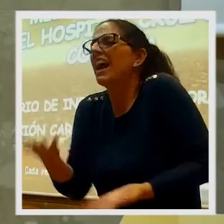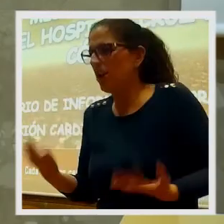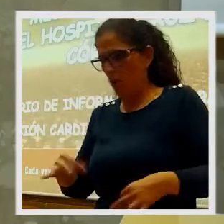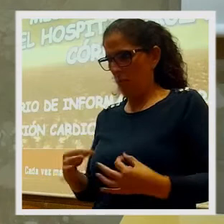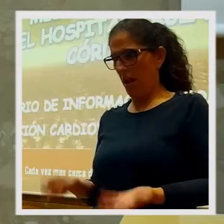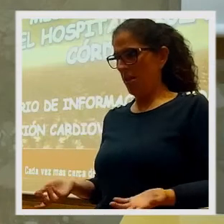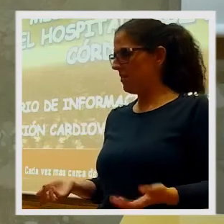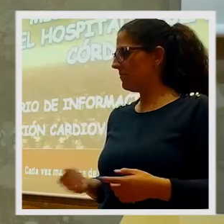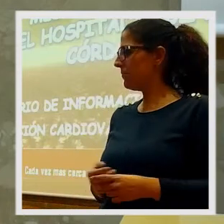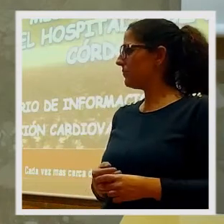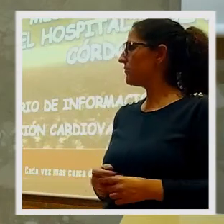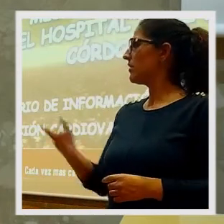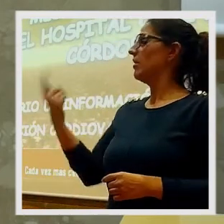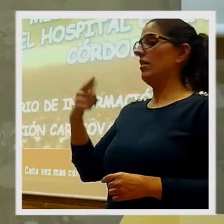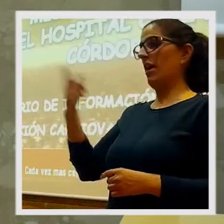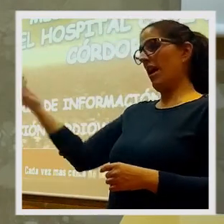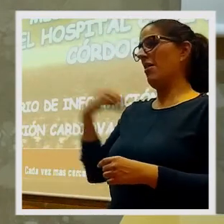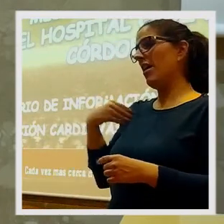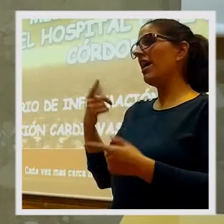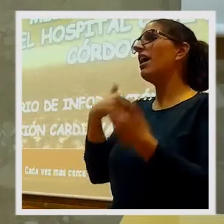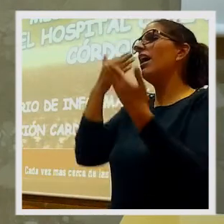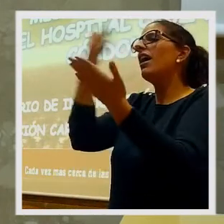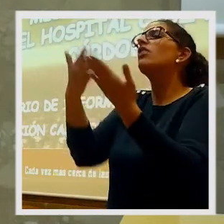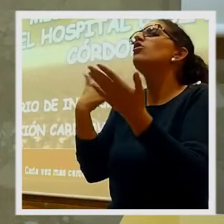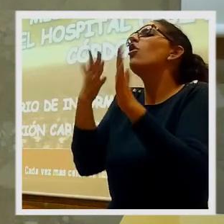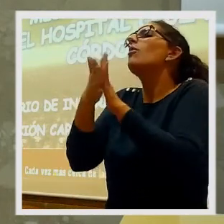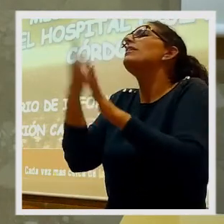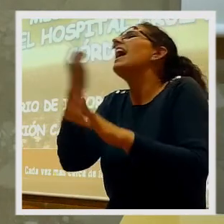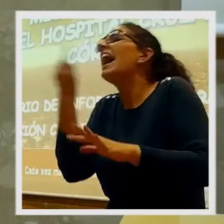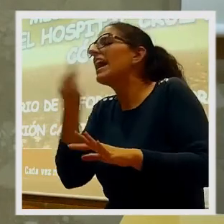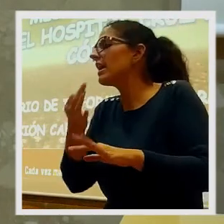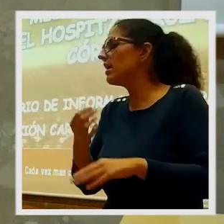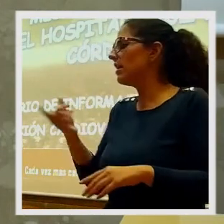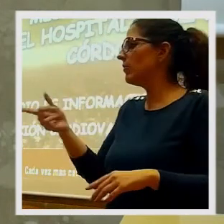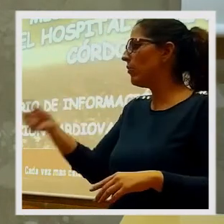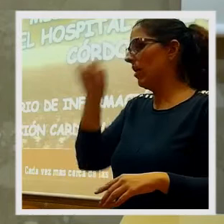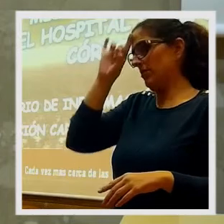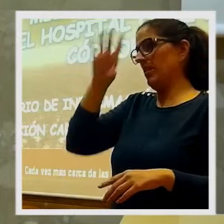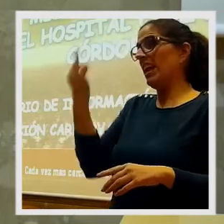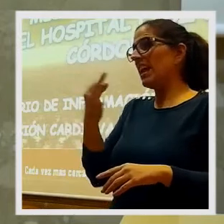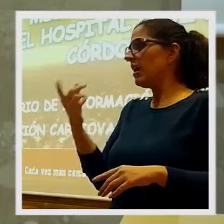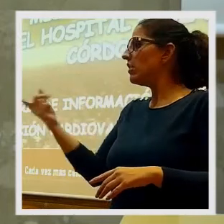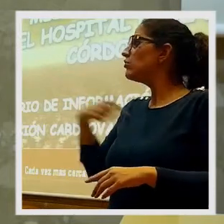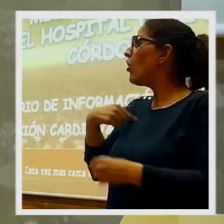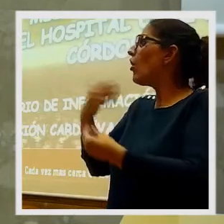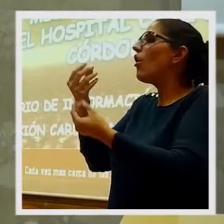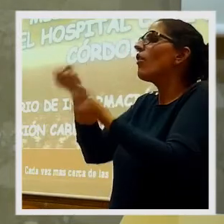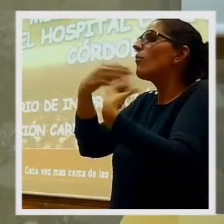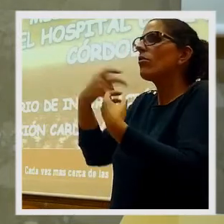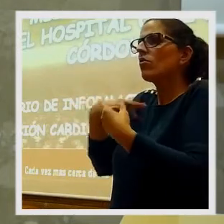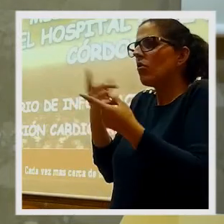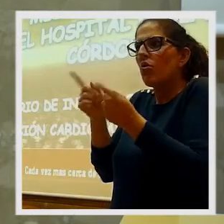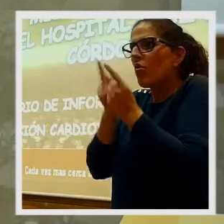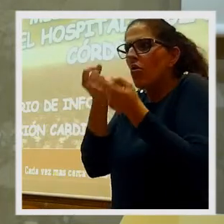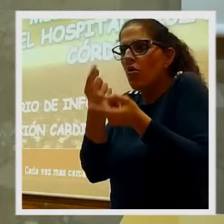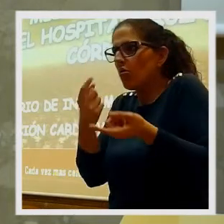Cuando Noelia me propuso hacer este testimonio y hablamos de qué tenía que contar, se sorprendió de la poca información previa que teníamos.